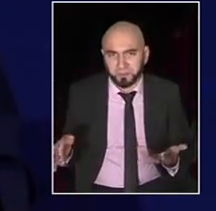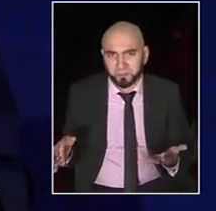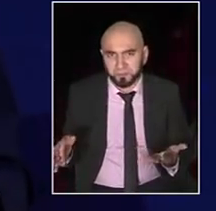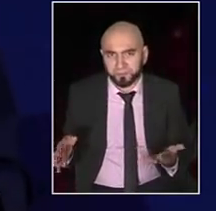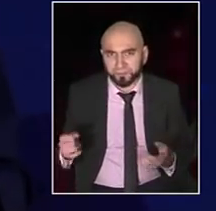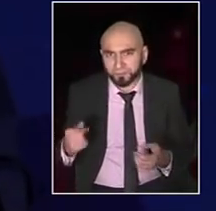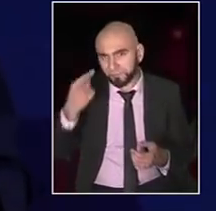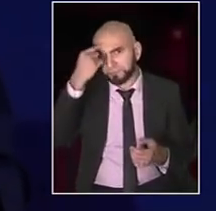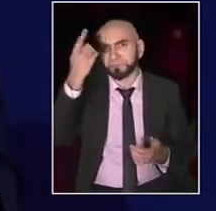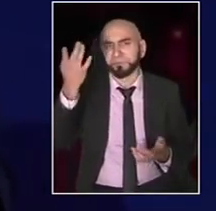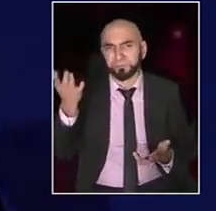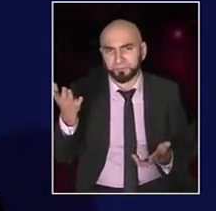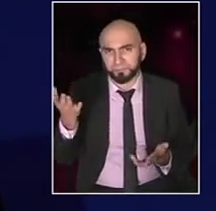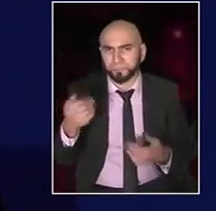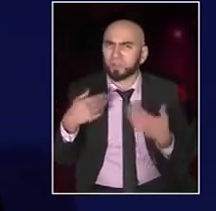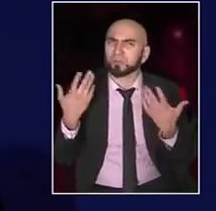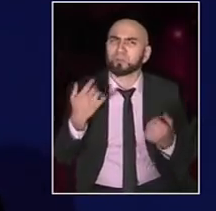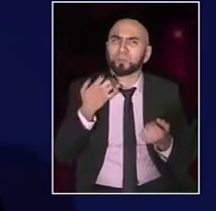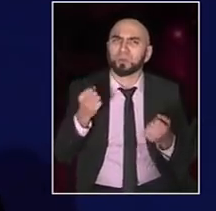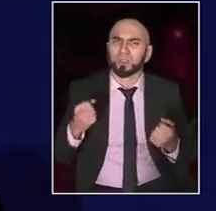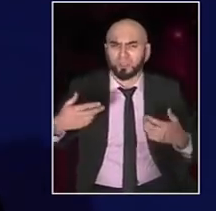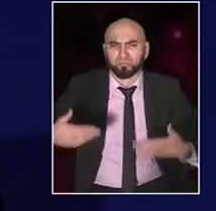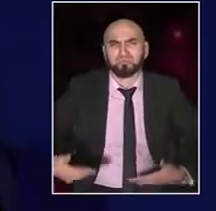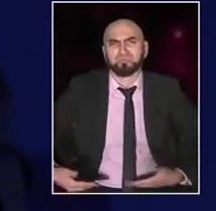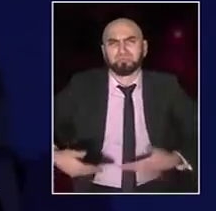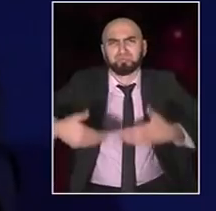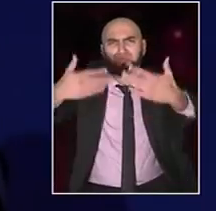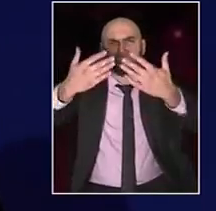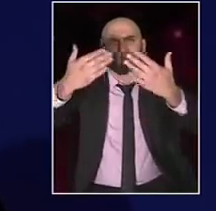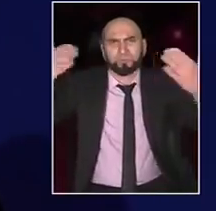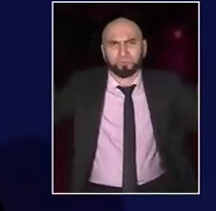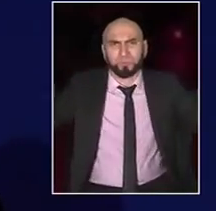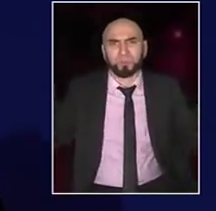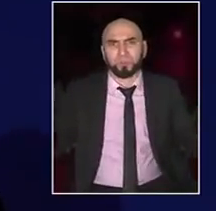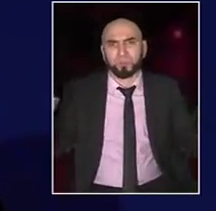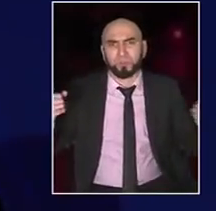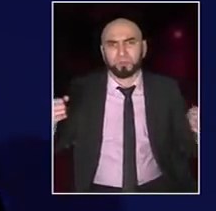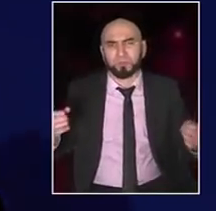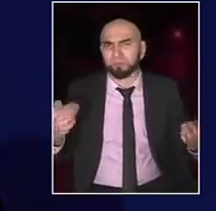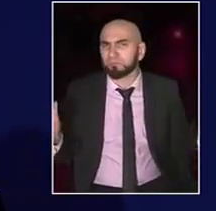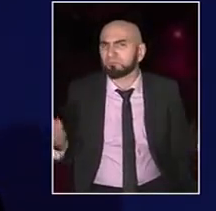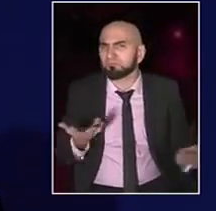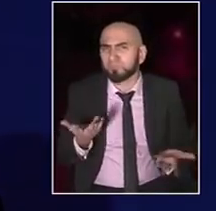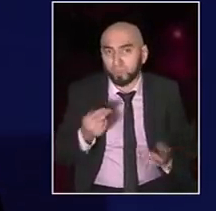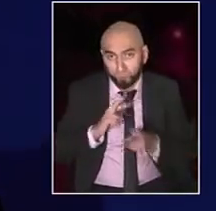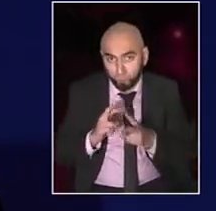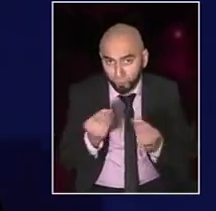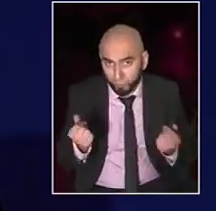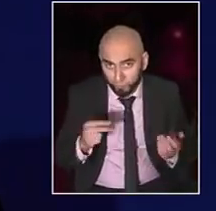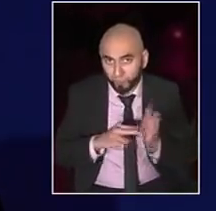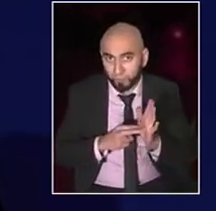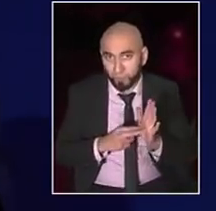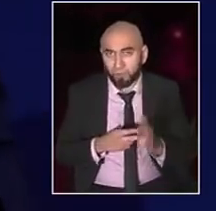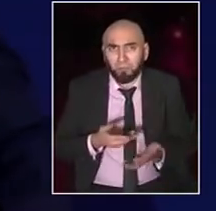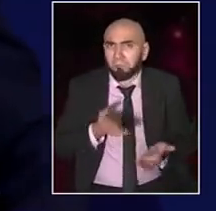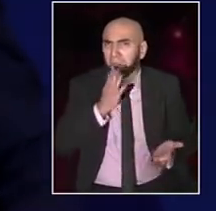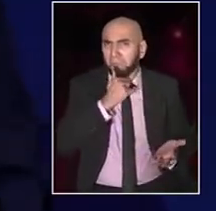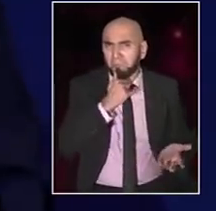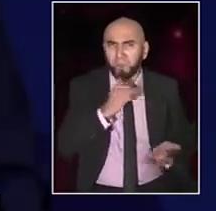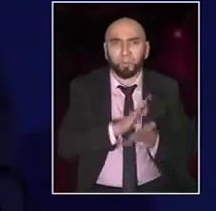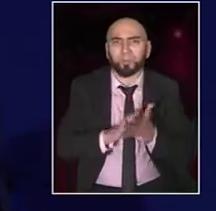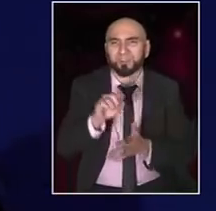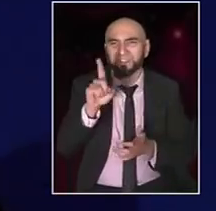qué se pone ese muro? Ese muro no le va a resolver los problemas a los americanos. Si el muro estuviera puesto en Silicon Valley, yo lo entendería, contra